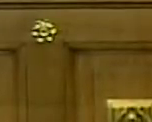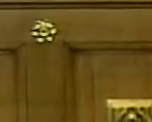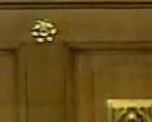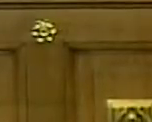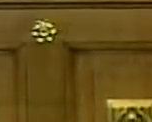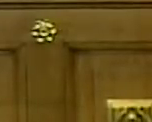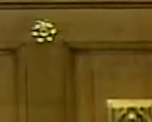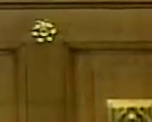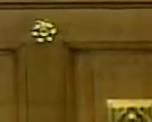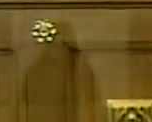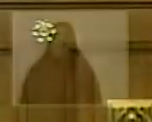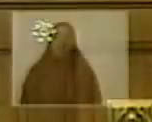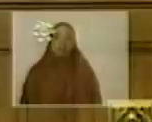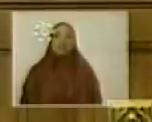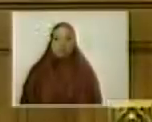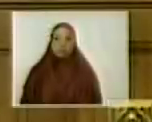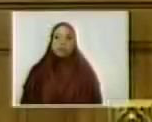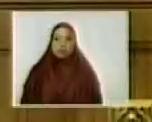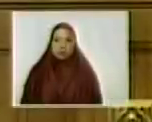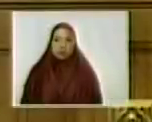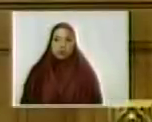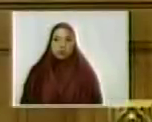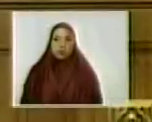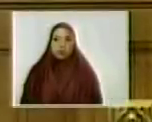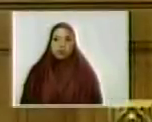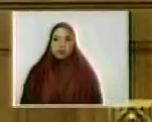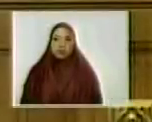estableciendo estrategias, afinando detalles,